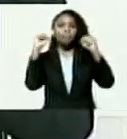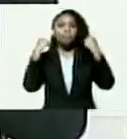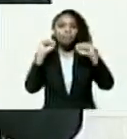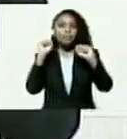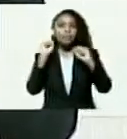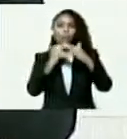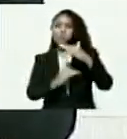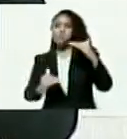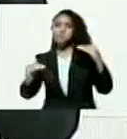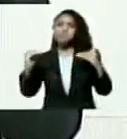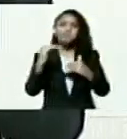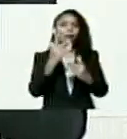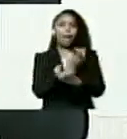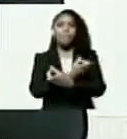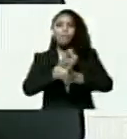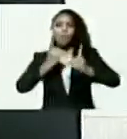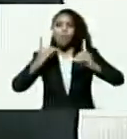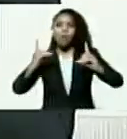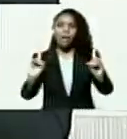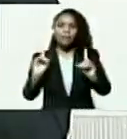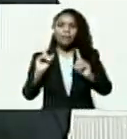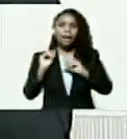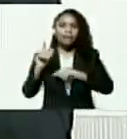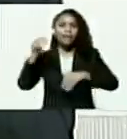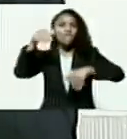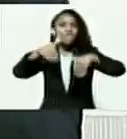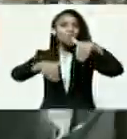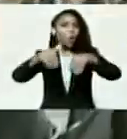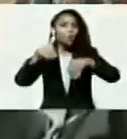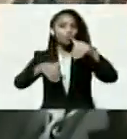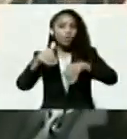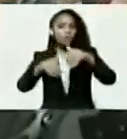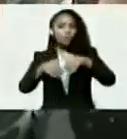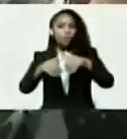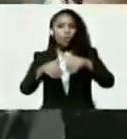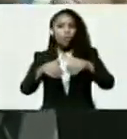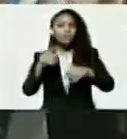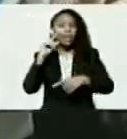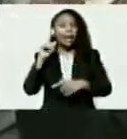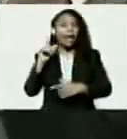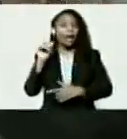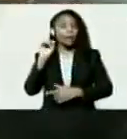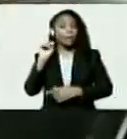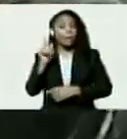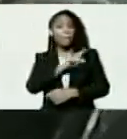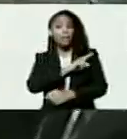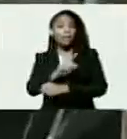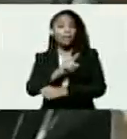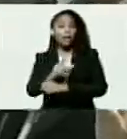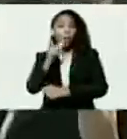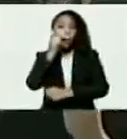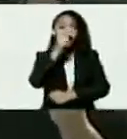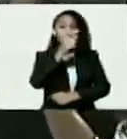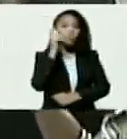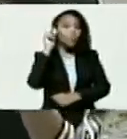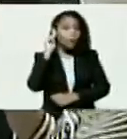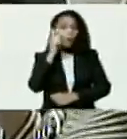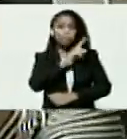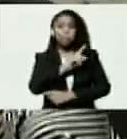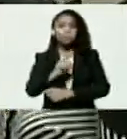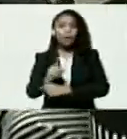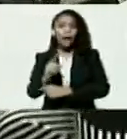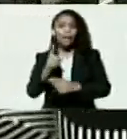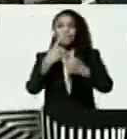de la democracia, el ejercicio del voto, el ejercicio de la elección de mandatarios y mandatarias en